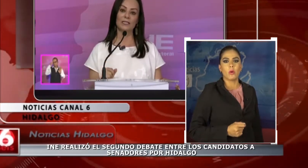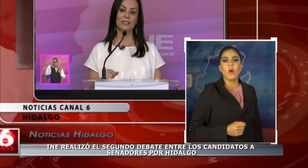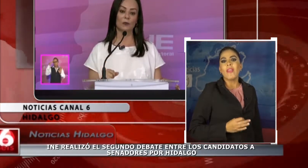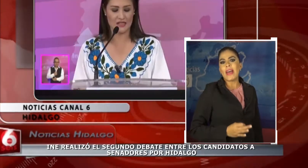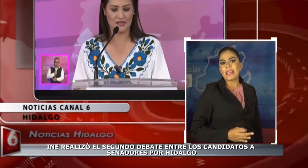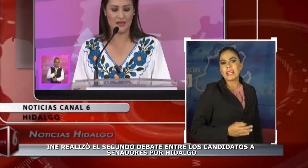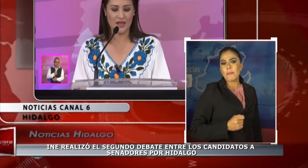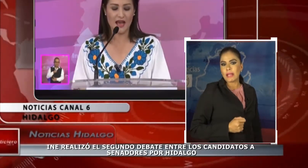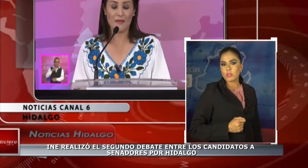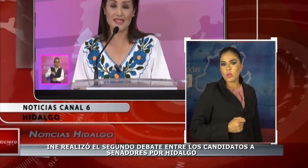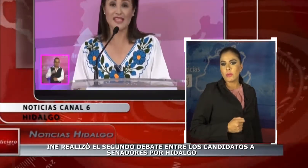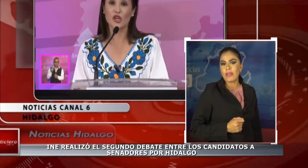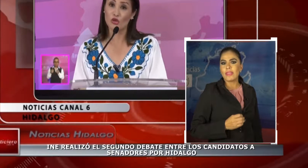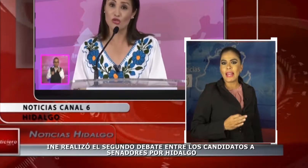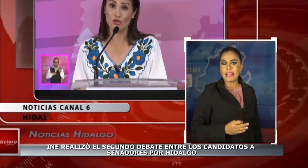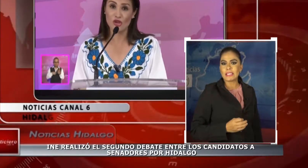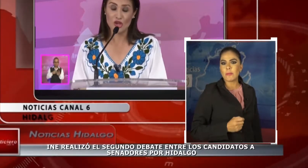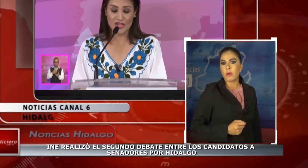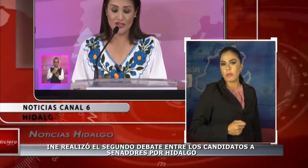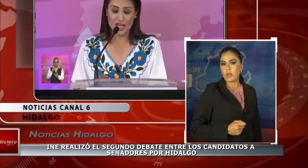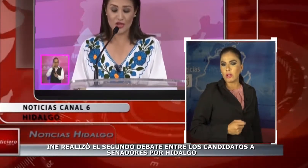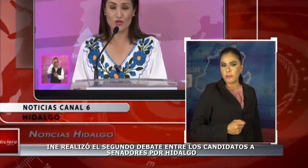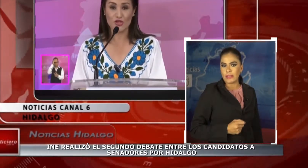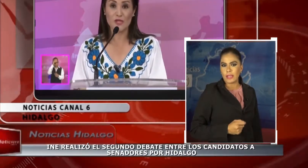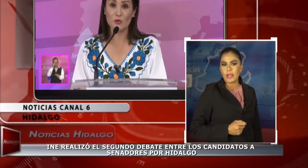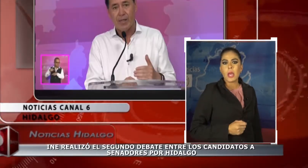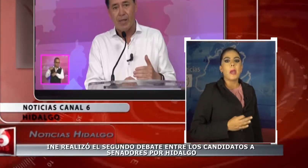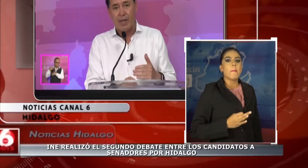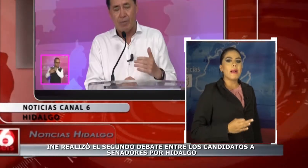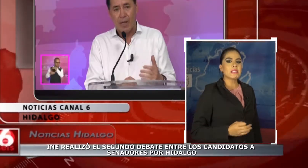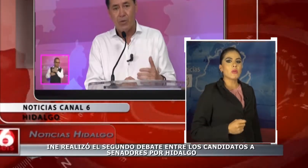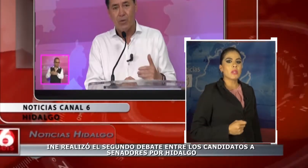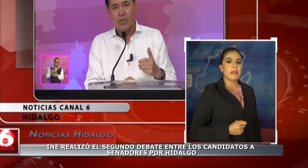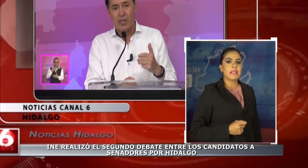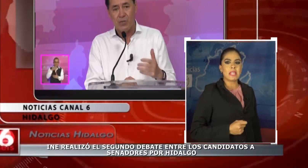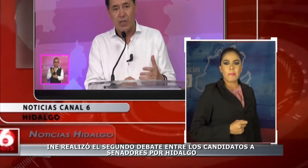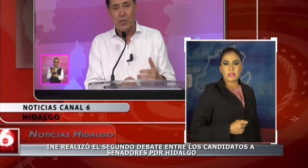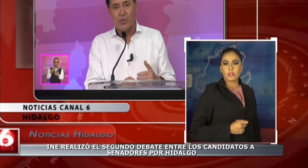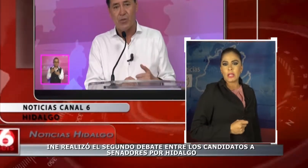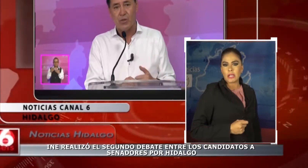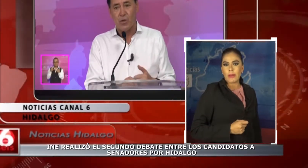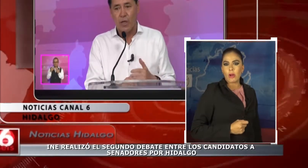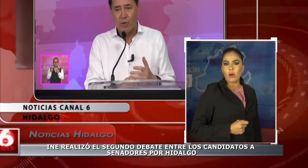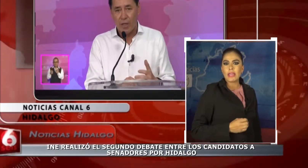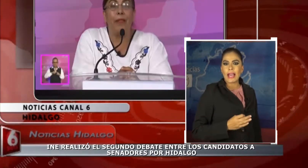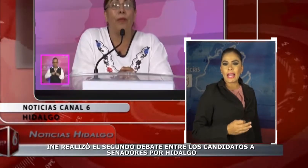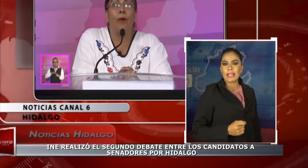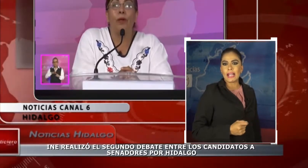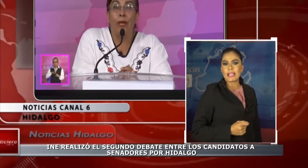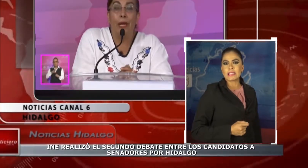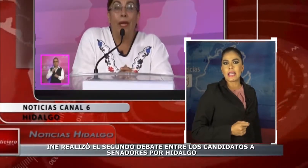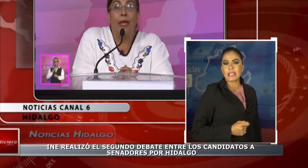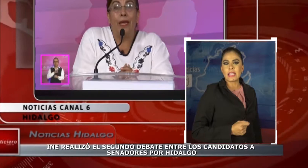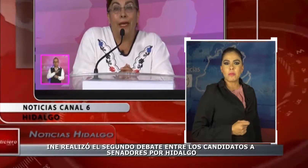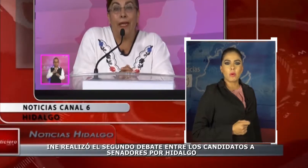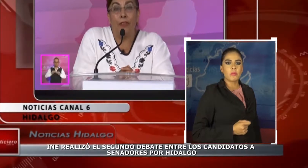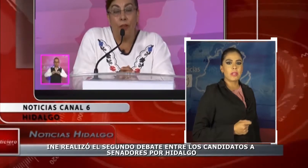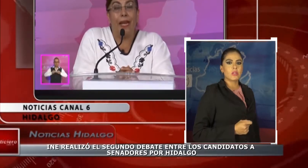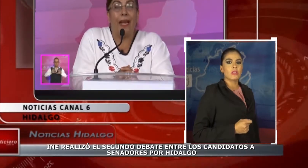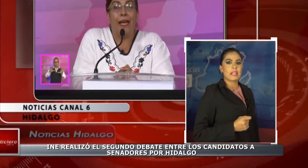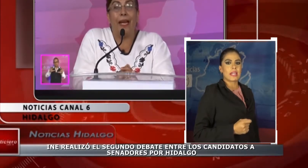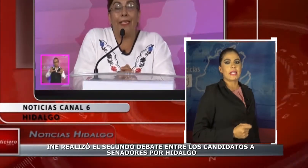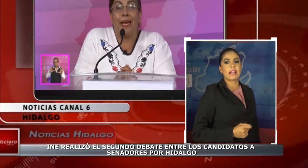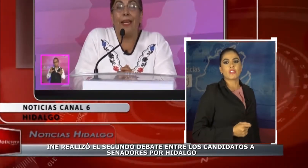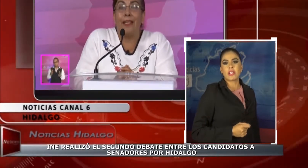por méxico darina márquez uribe de la alianza por méxico al frente máximo jiménez del partido del trabajo y angélica garcía mientras el